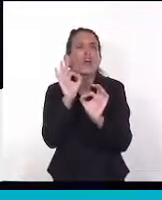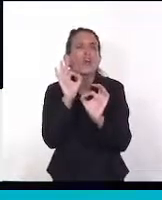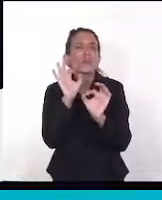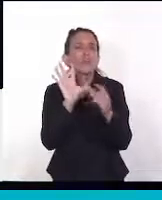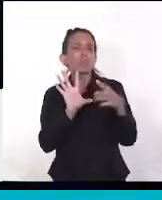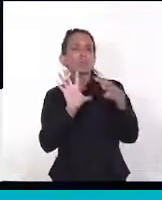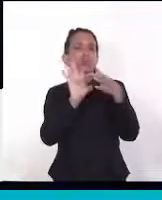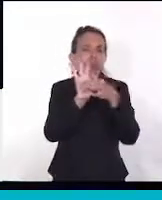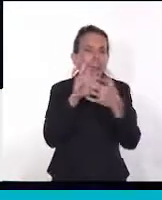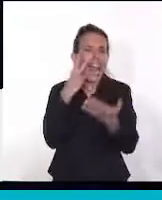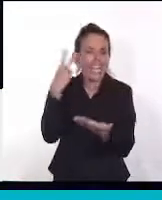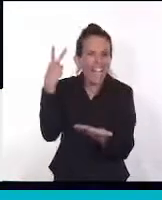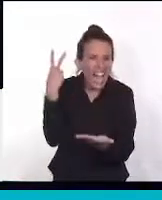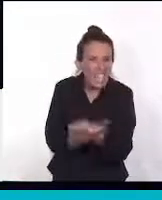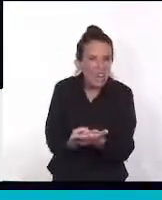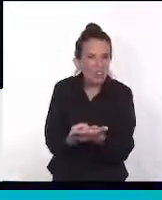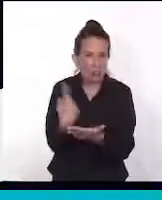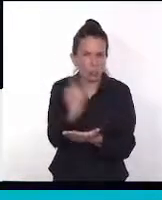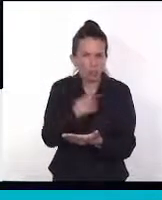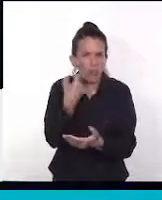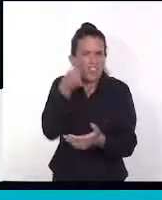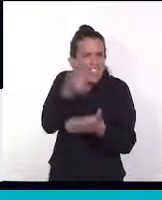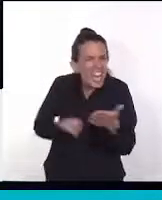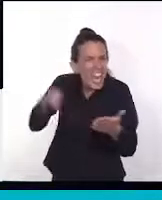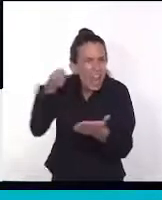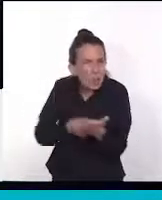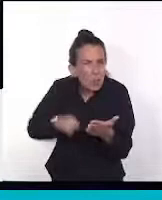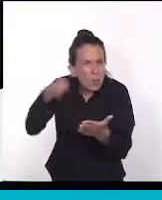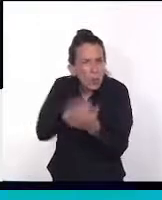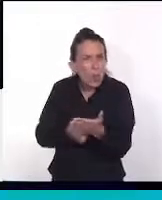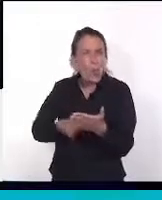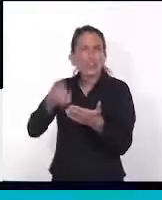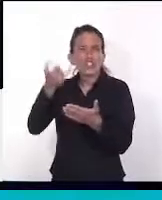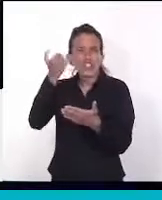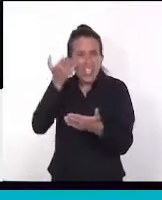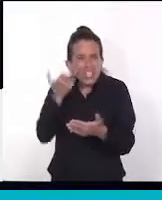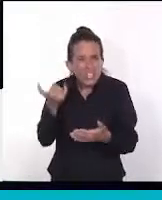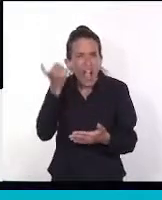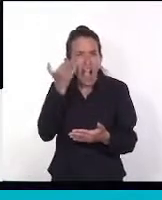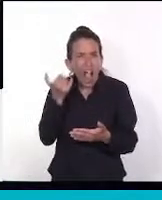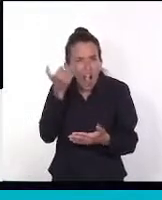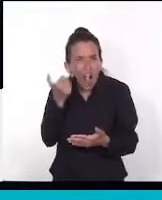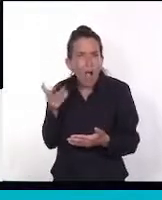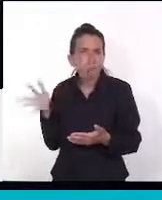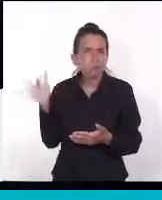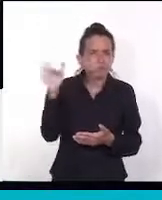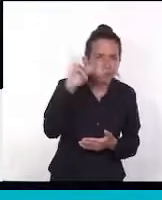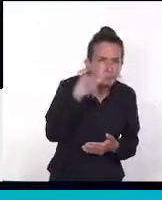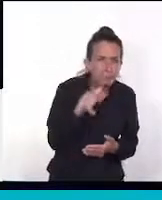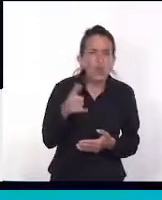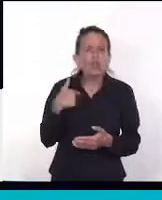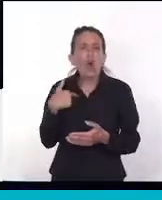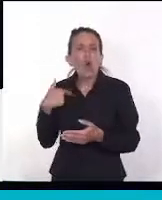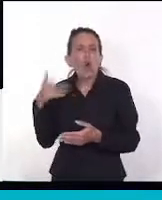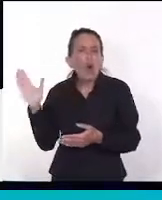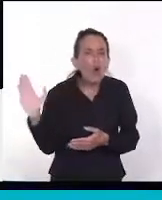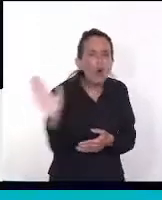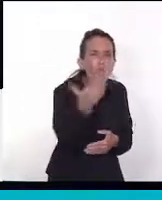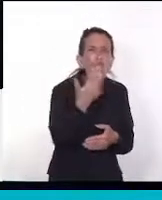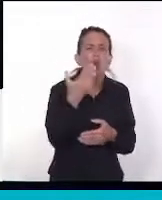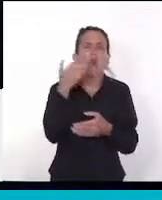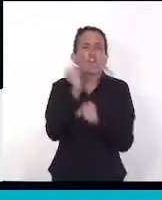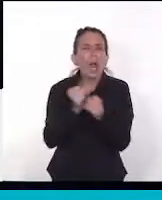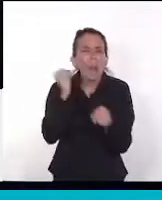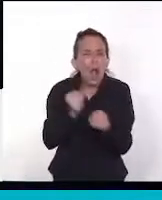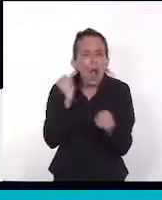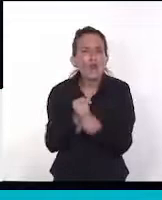al reconocimiento que hacemos de la lucha que vienen dando todos los trabajadores y trabajadoras de estas